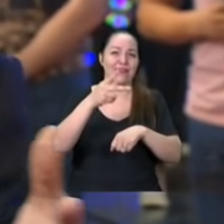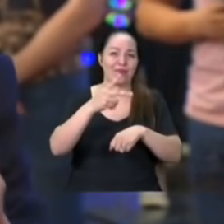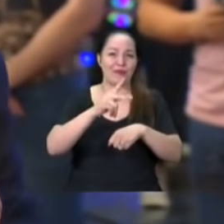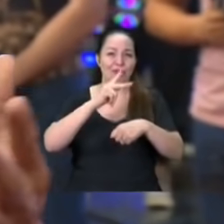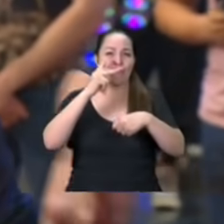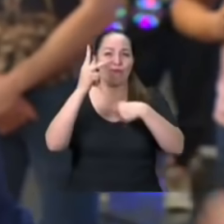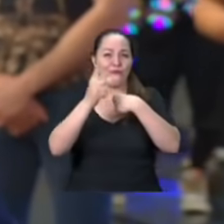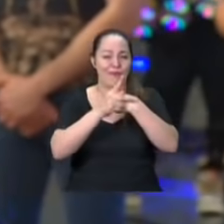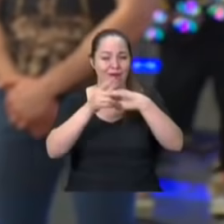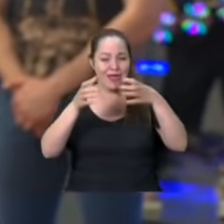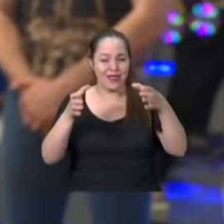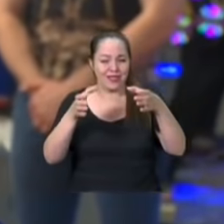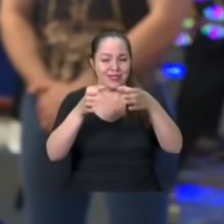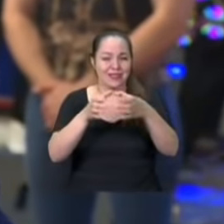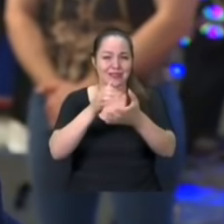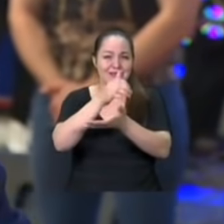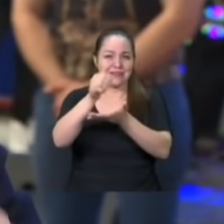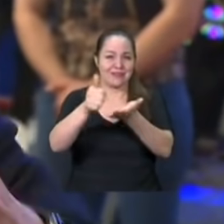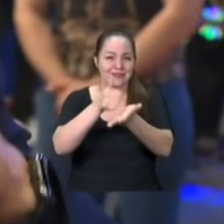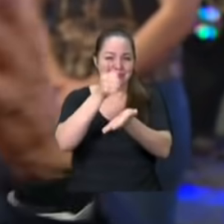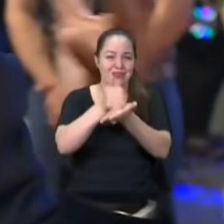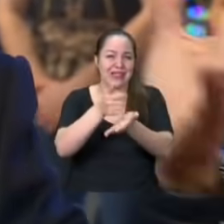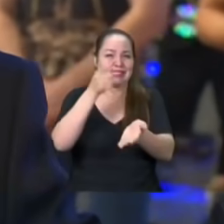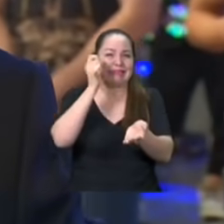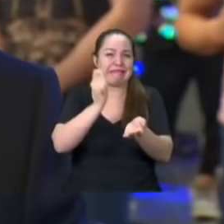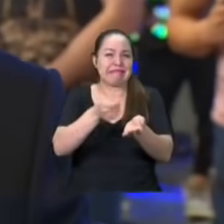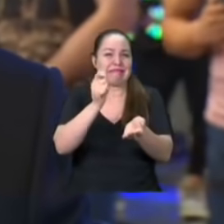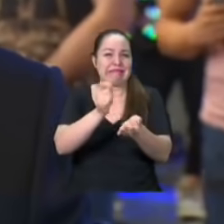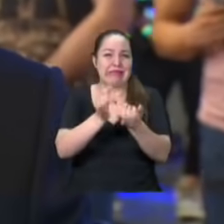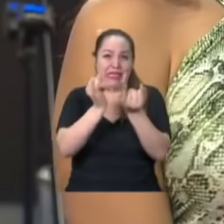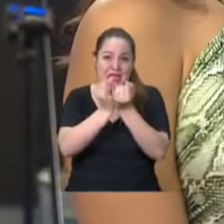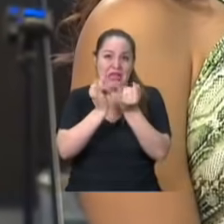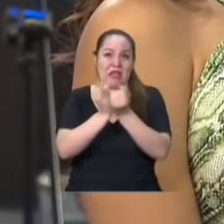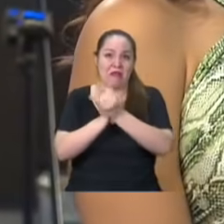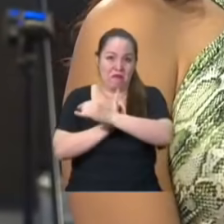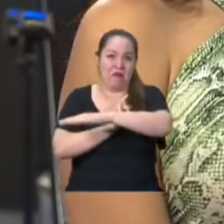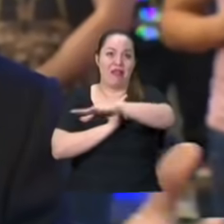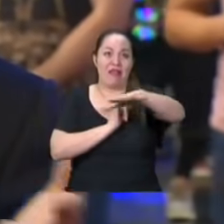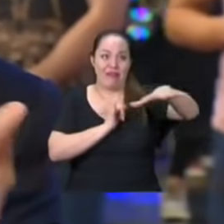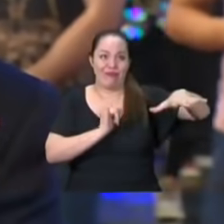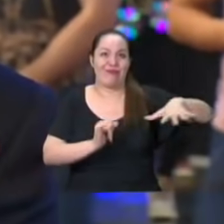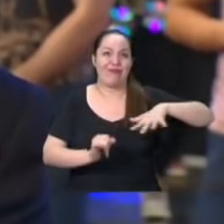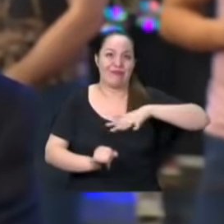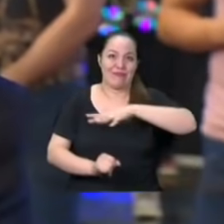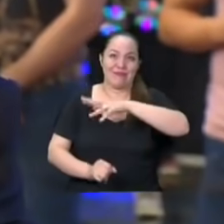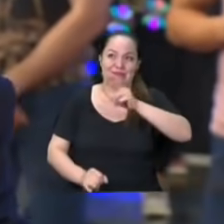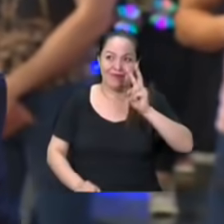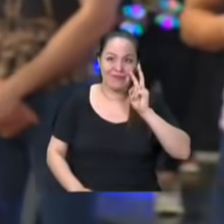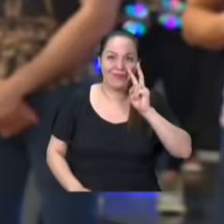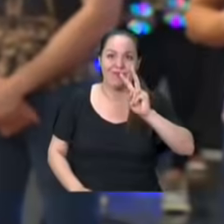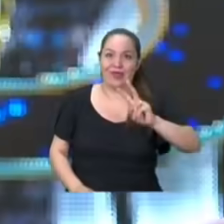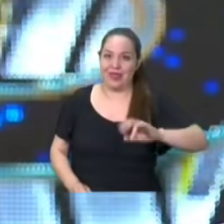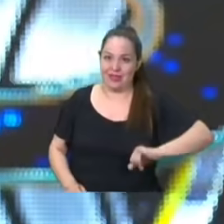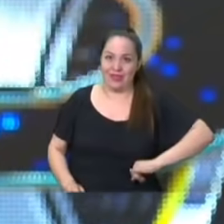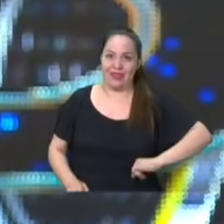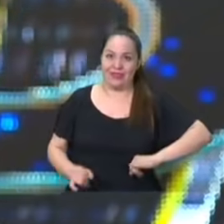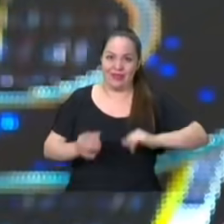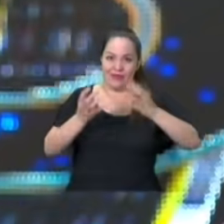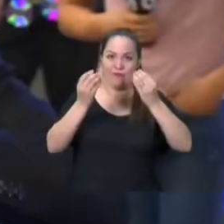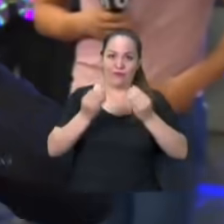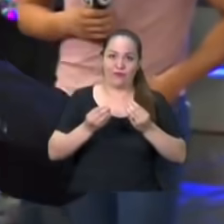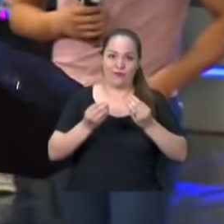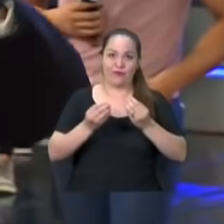de tu ciudad. Y yo creo que al público también le va a interesar muchísimo. Centroamérica, Sudamérica,